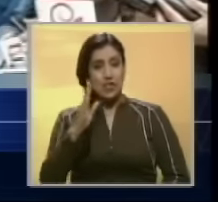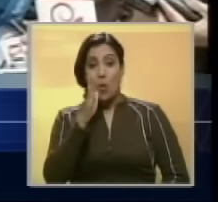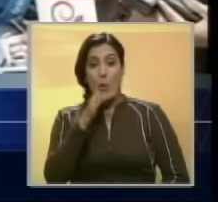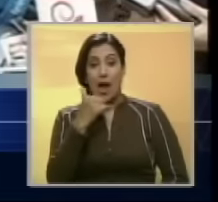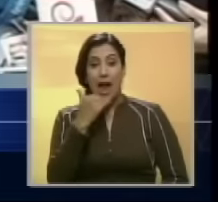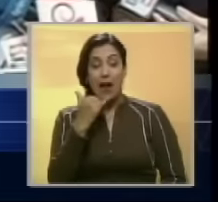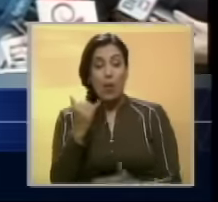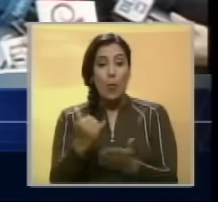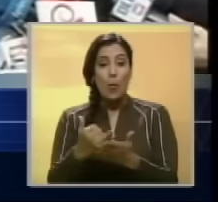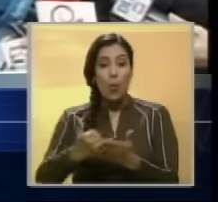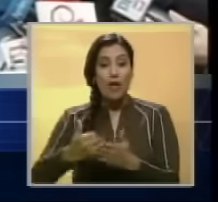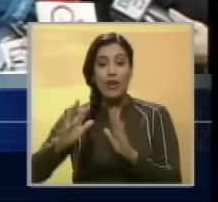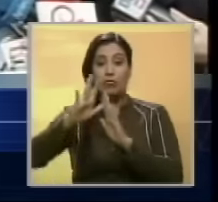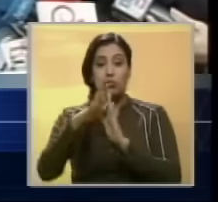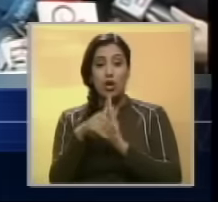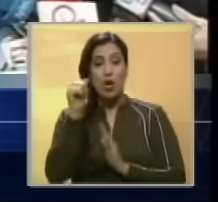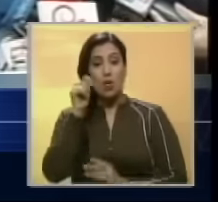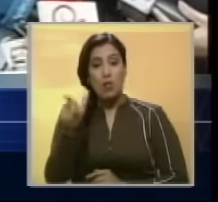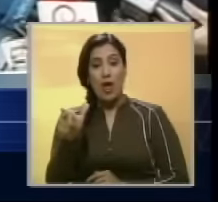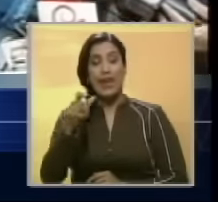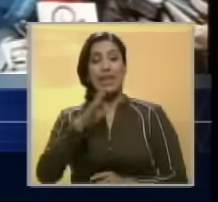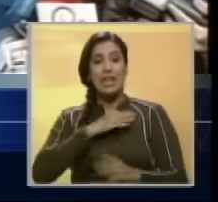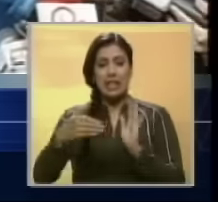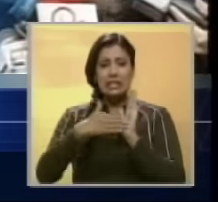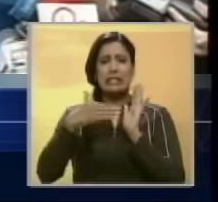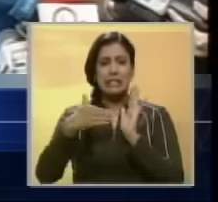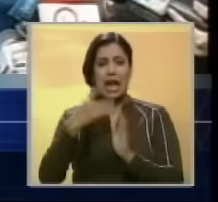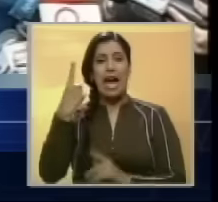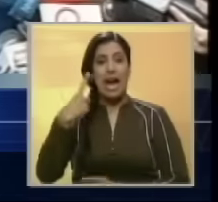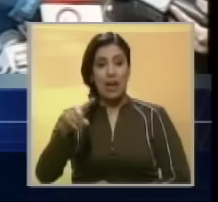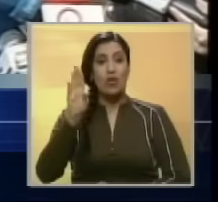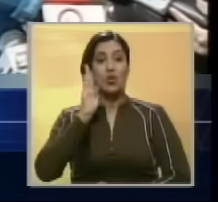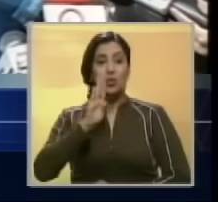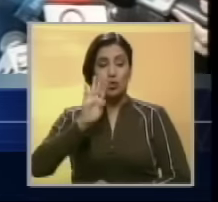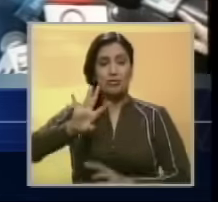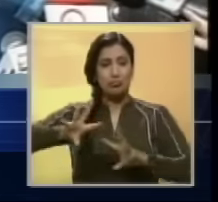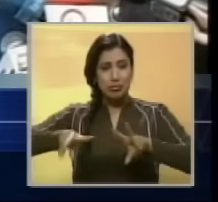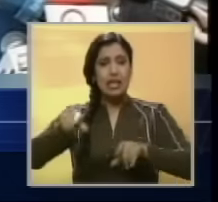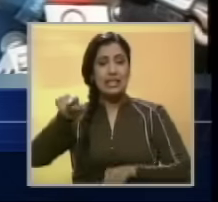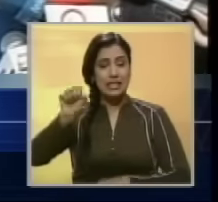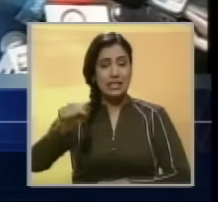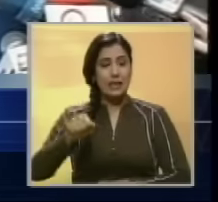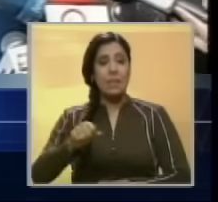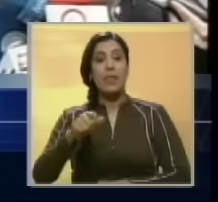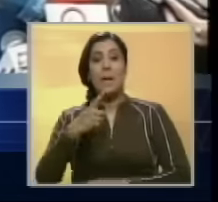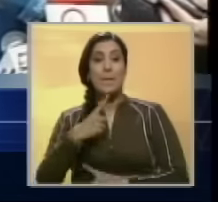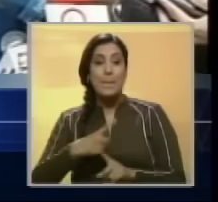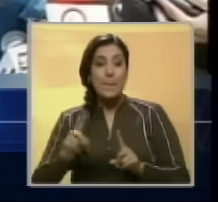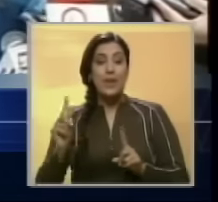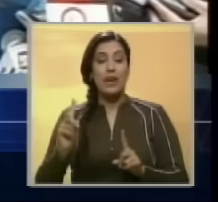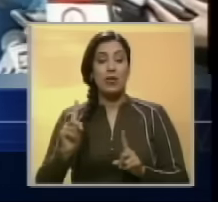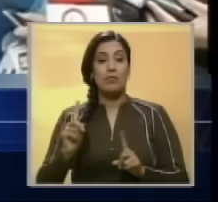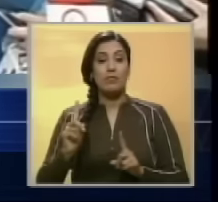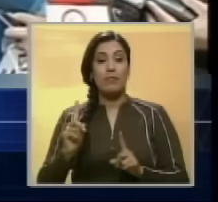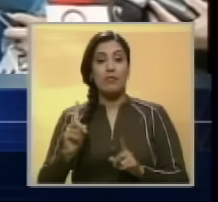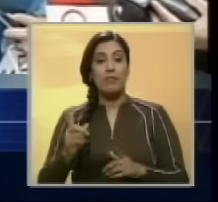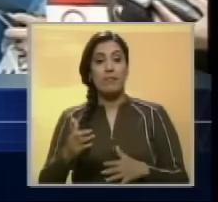han presentado una sola prueba de corrupción que quienes la atacan s están incursos en corrupción y simplemente